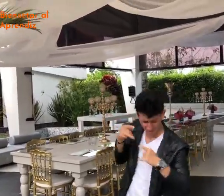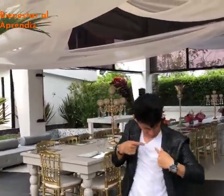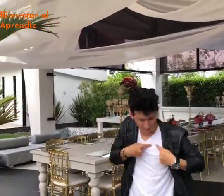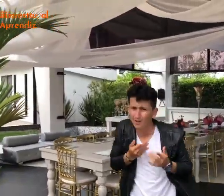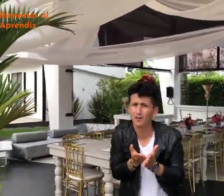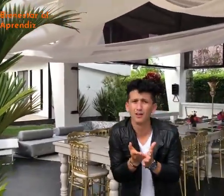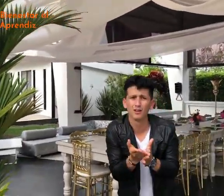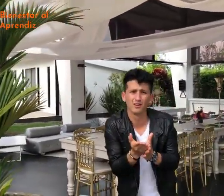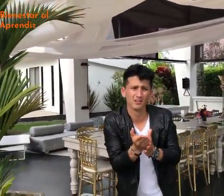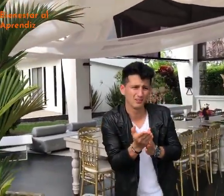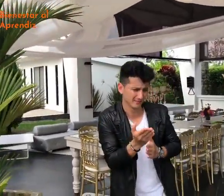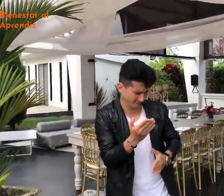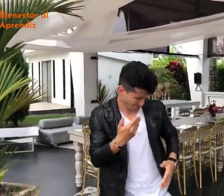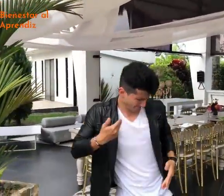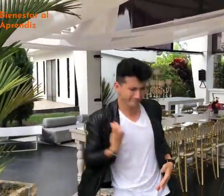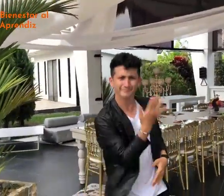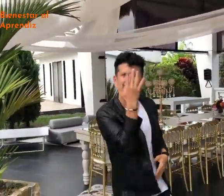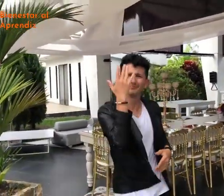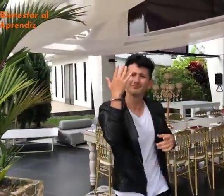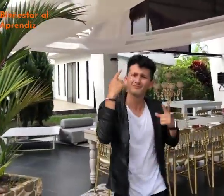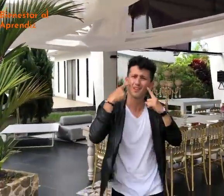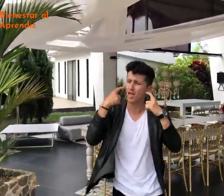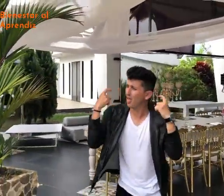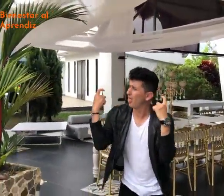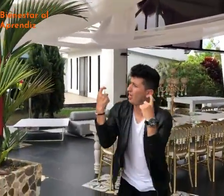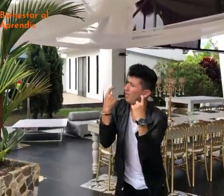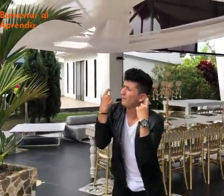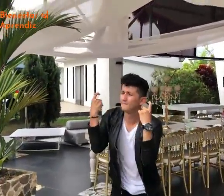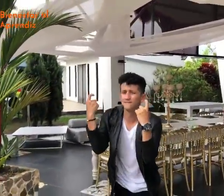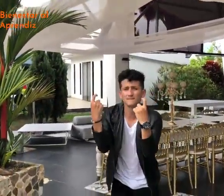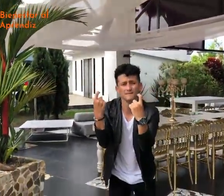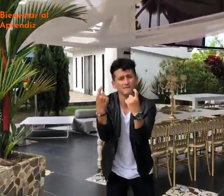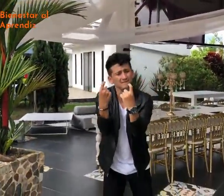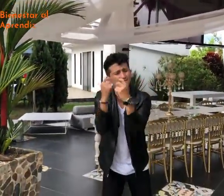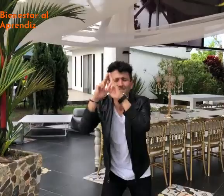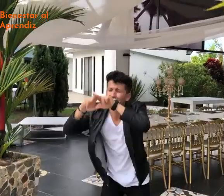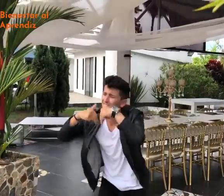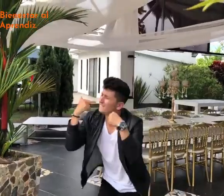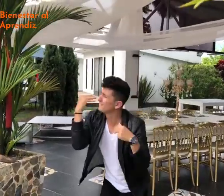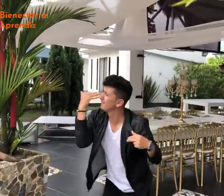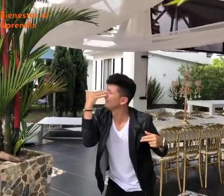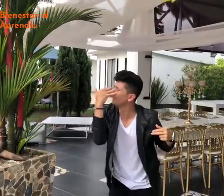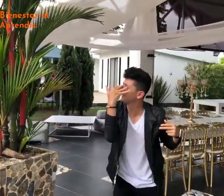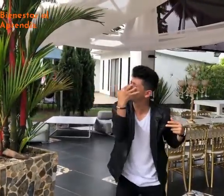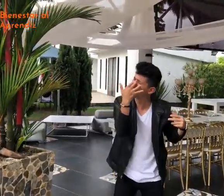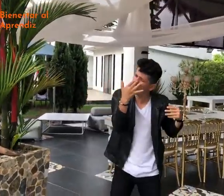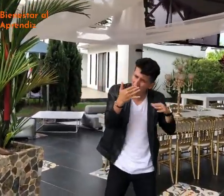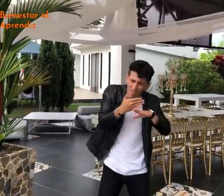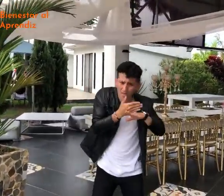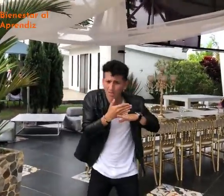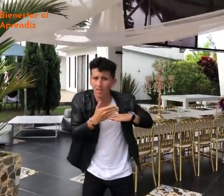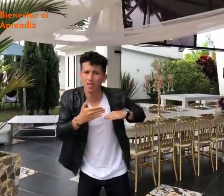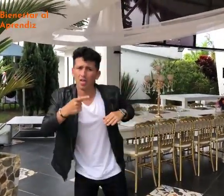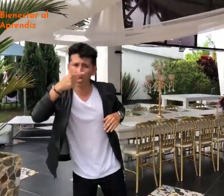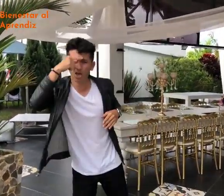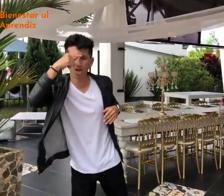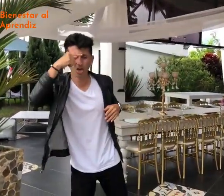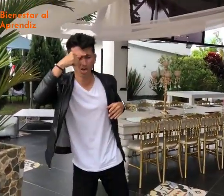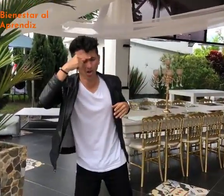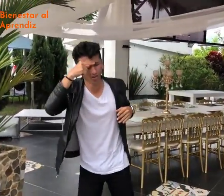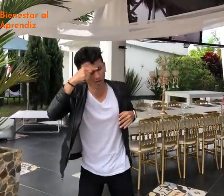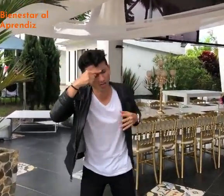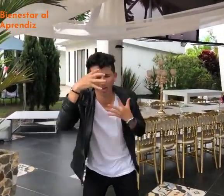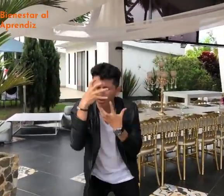dulce pecado que me lleva al infierno y a la